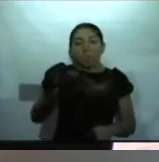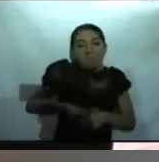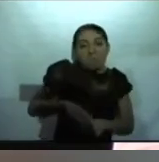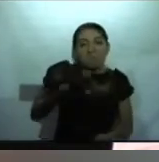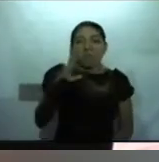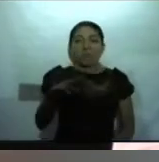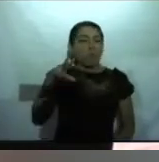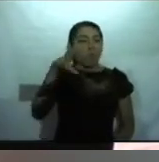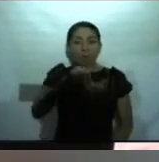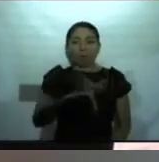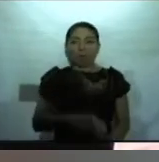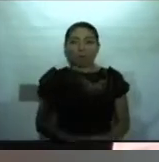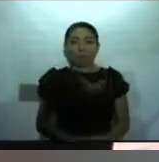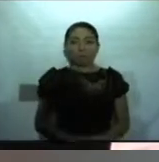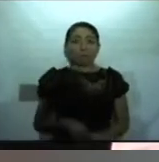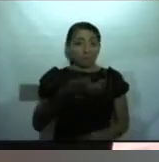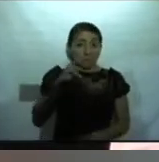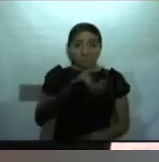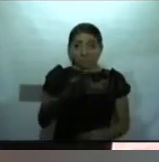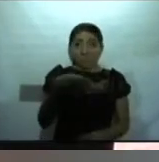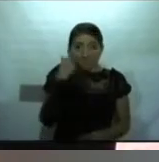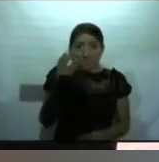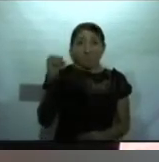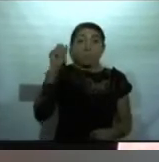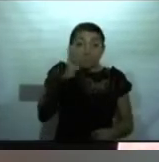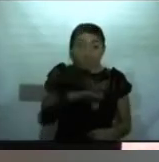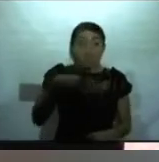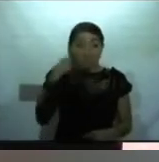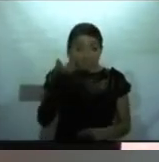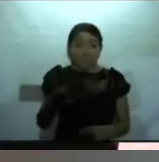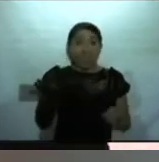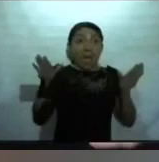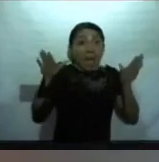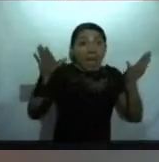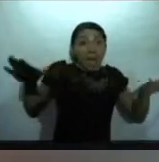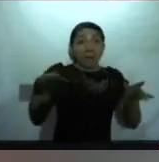¿O qué? ¿Aquí en Oaxaca quieren que regrese el avión presidencial?